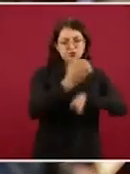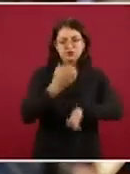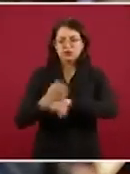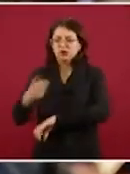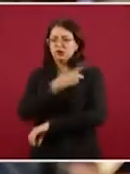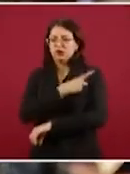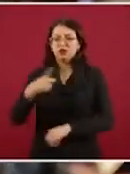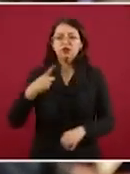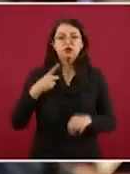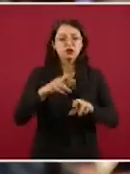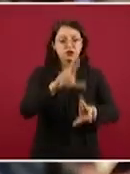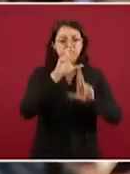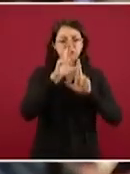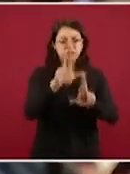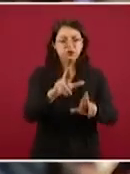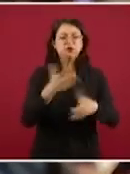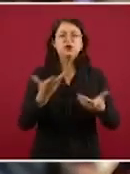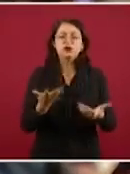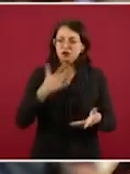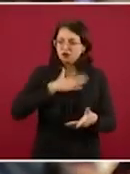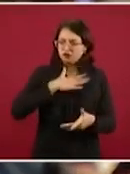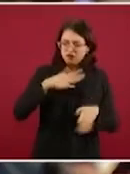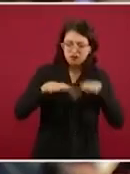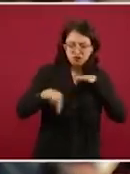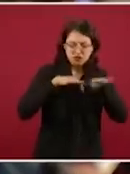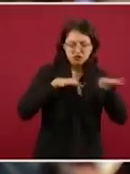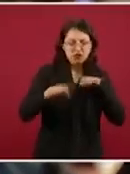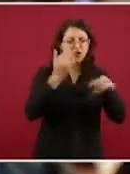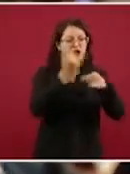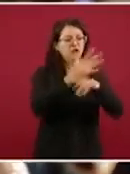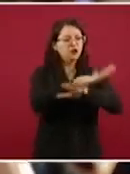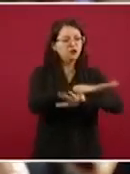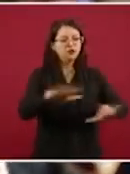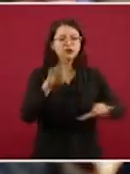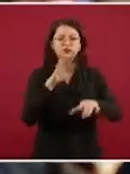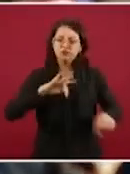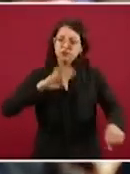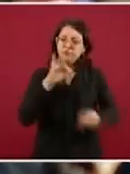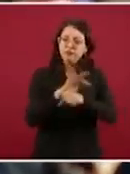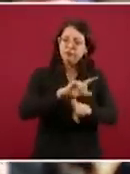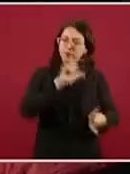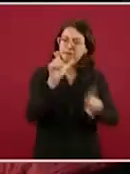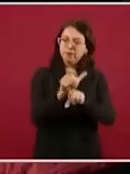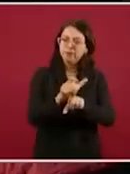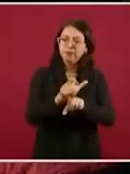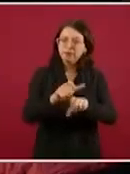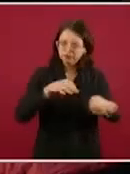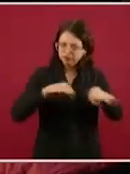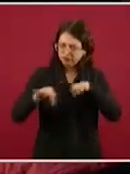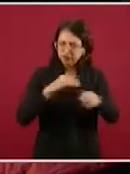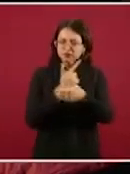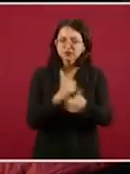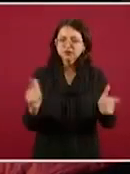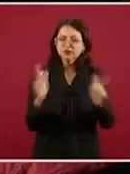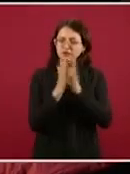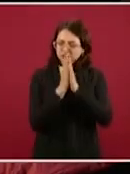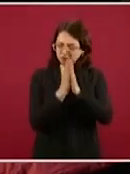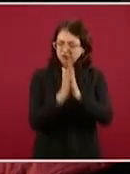respete nuestra libertad a informar y se dé la garantía del Estado mexicano para hacer nuestro trabajo, por favor? Sí, y